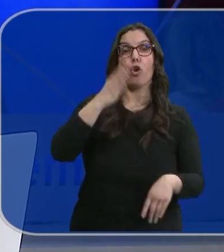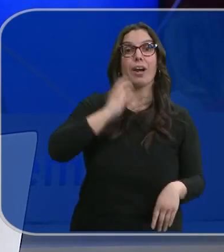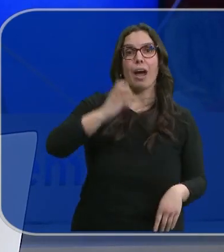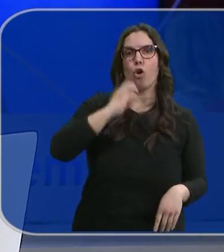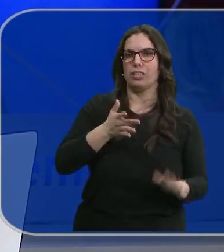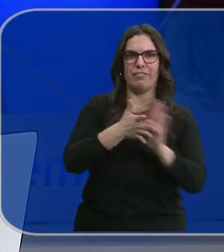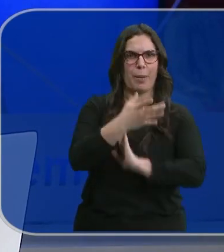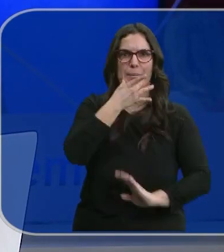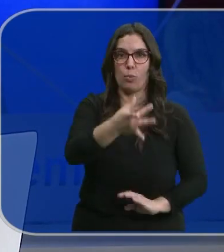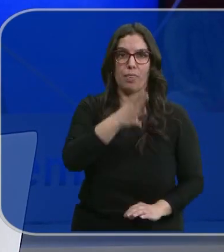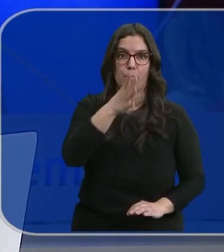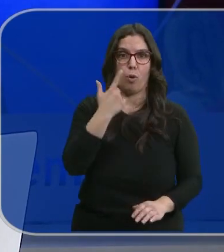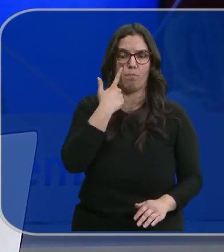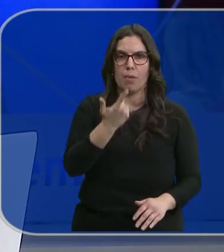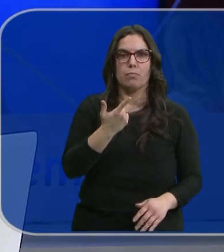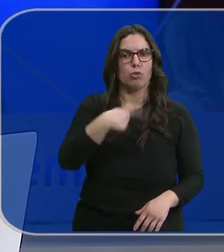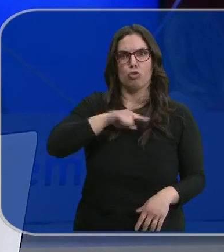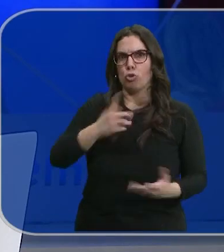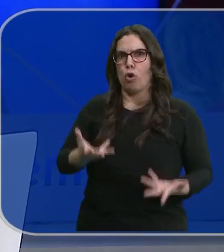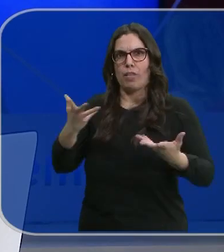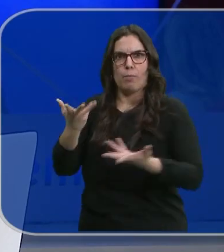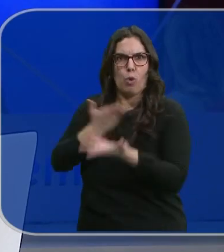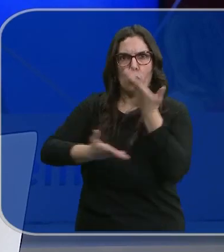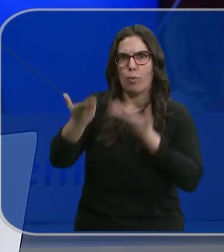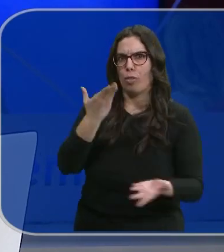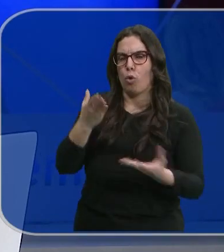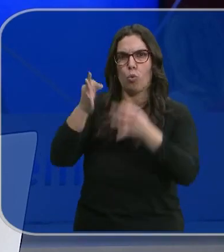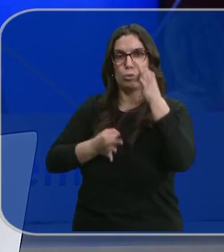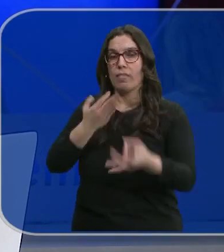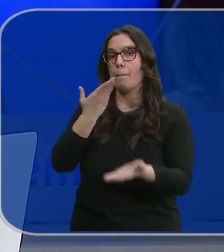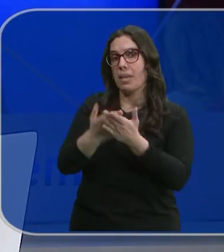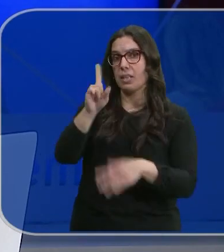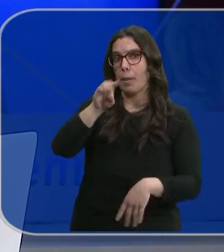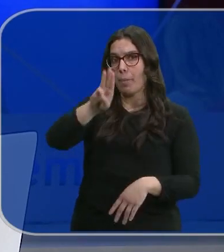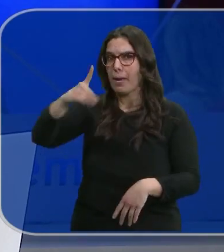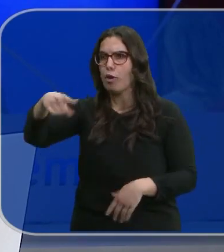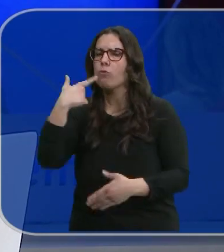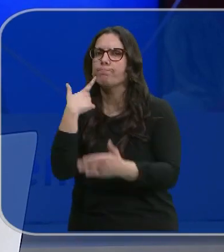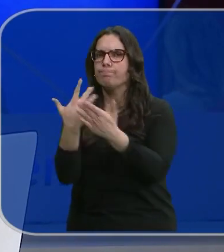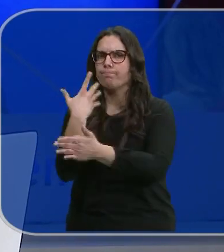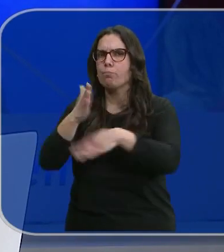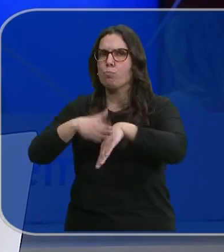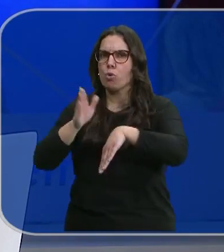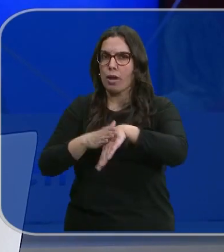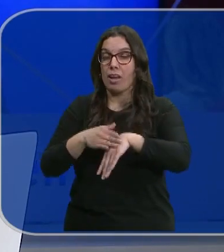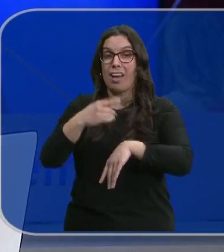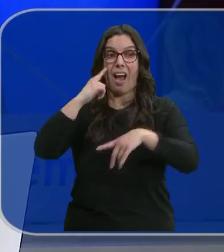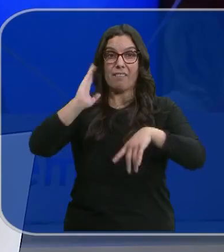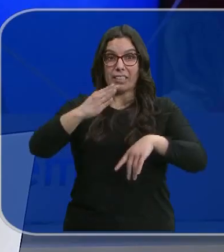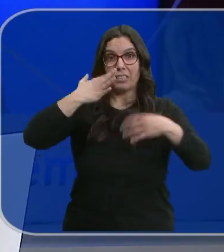bochornosas. Muestran total colaboración con la justicia, piden explicaciones al Partido Popular y descartan que afecten a la seguridad